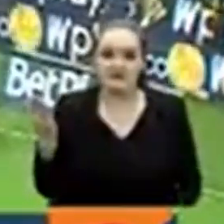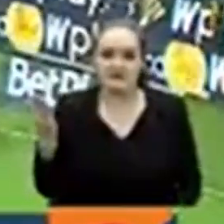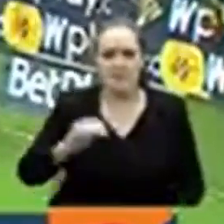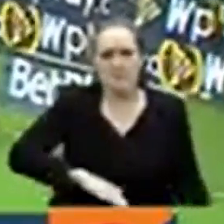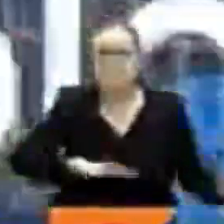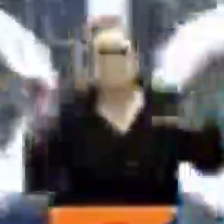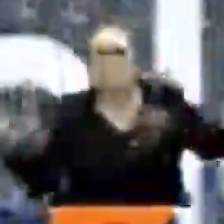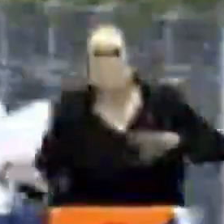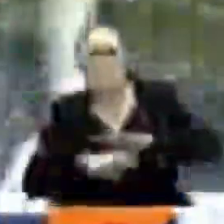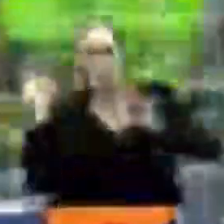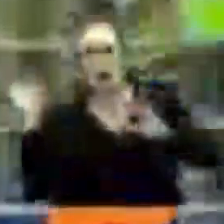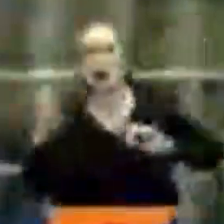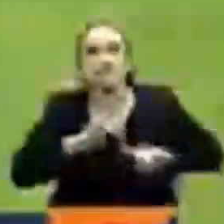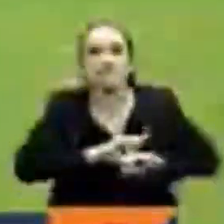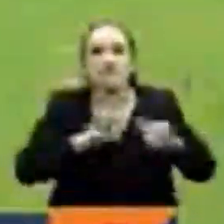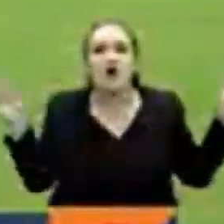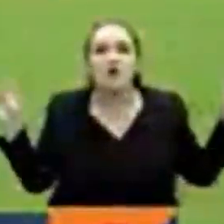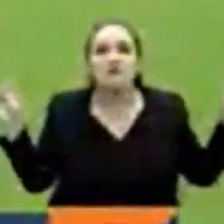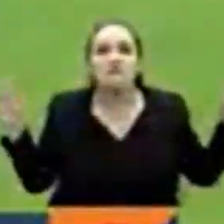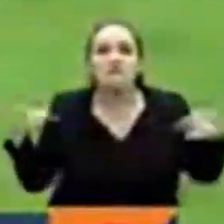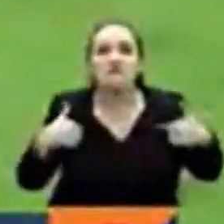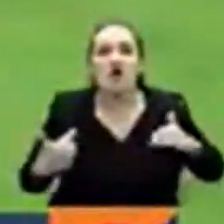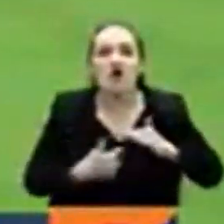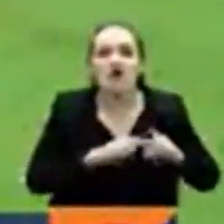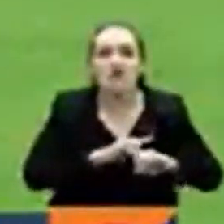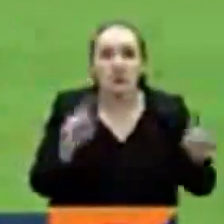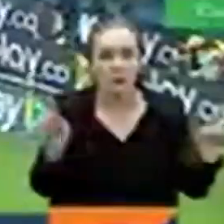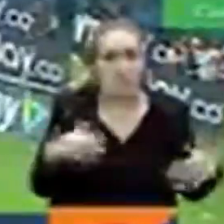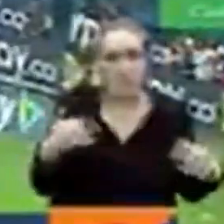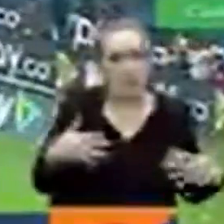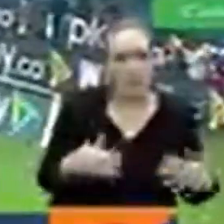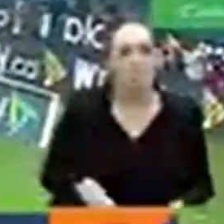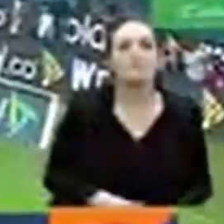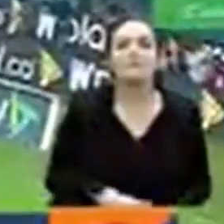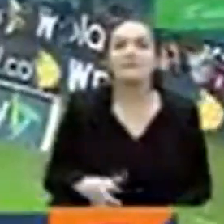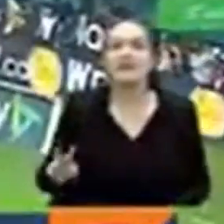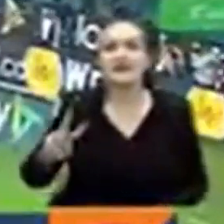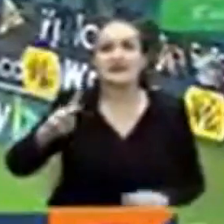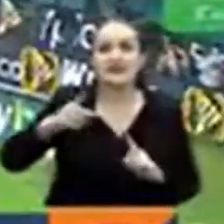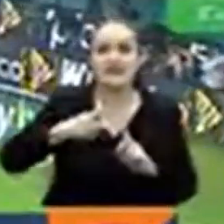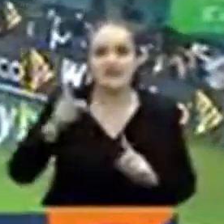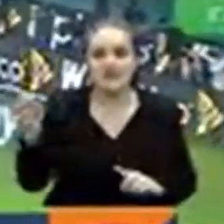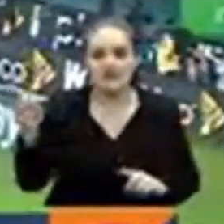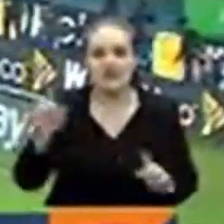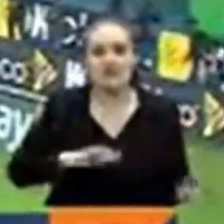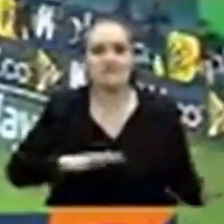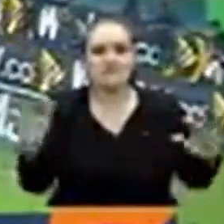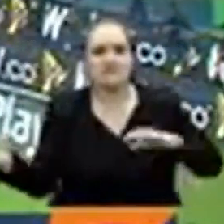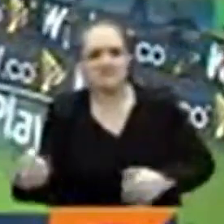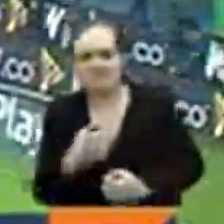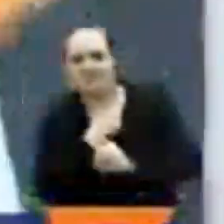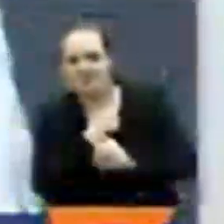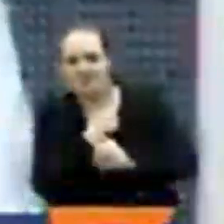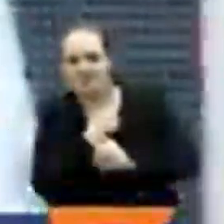le dijo que en su arco no era gol. Harlen también le atajó penal al capitán Adrián Arregui.